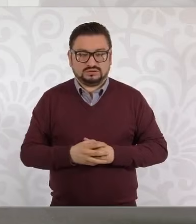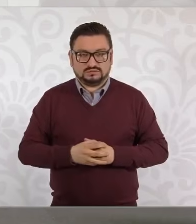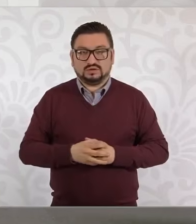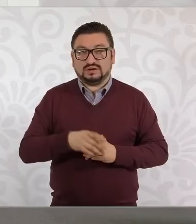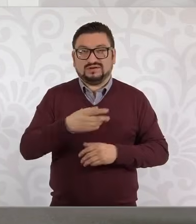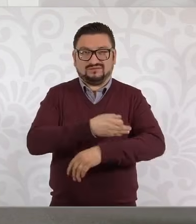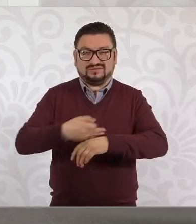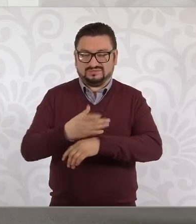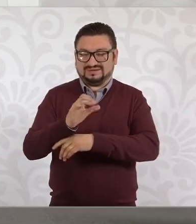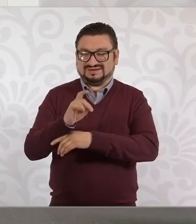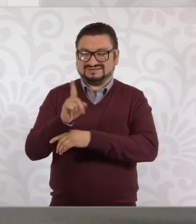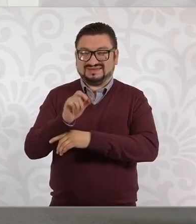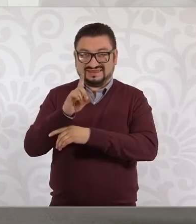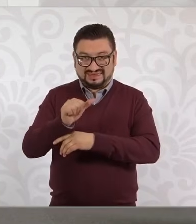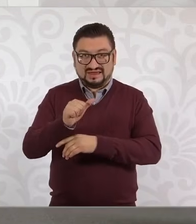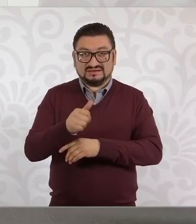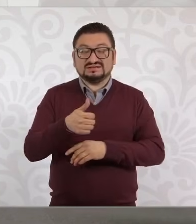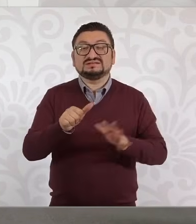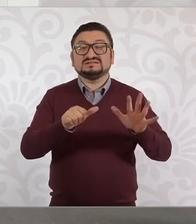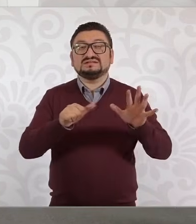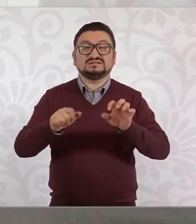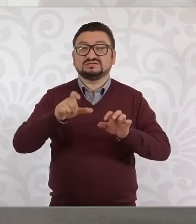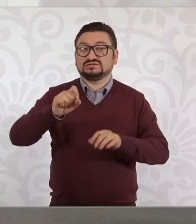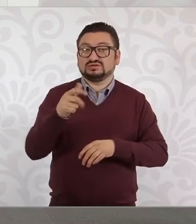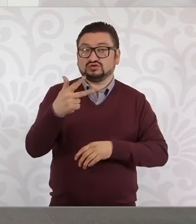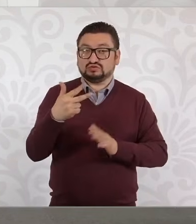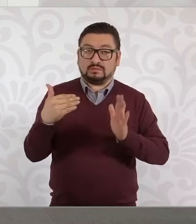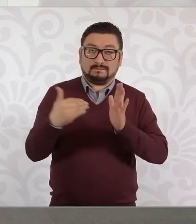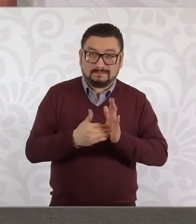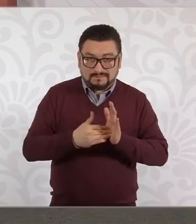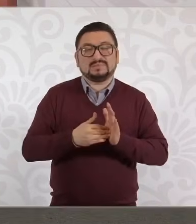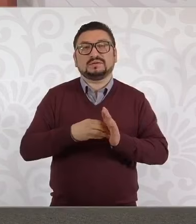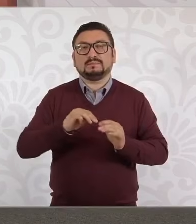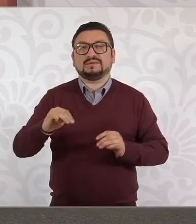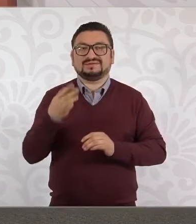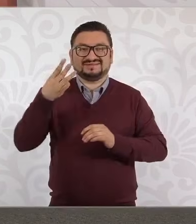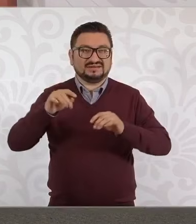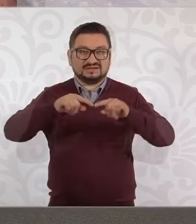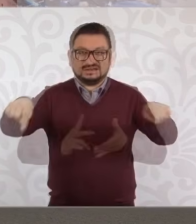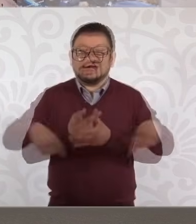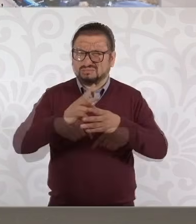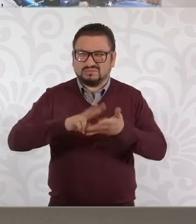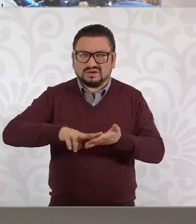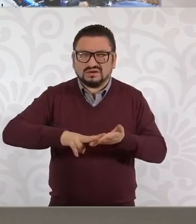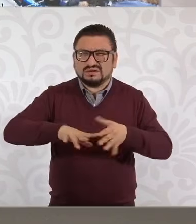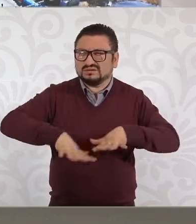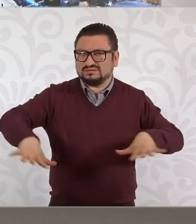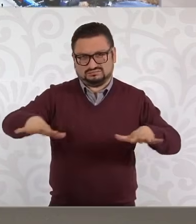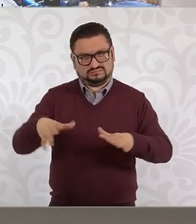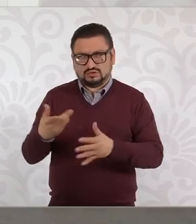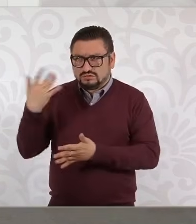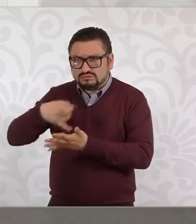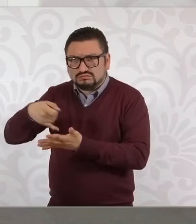A la familia Calzada, que concentra 628,000 metros cúbicos en el estado de Querétaro en 5. ¿Cuál era la postura